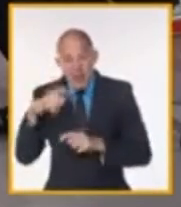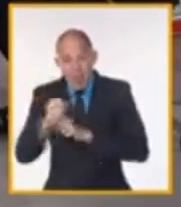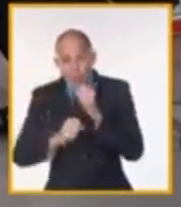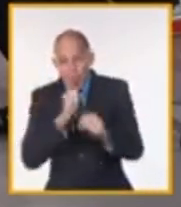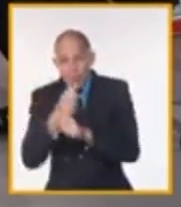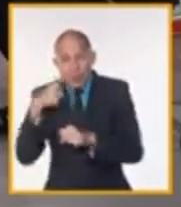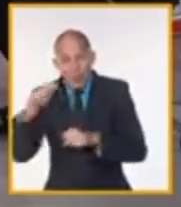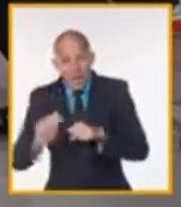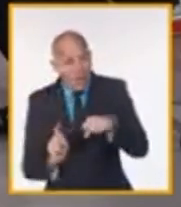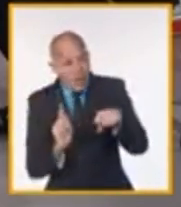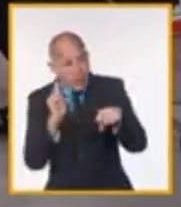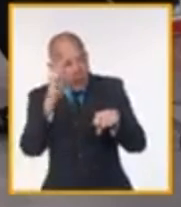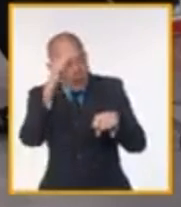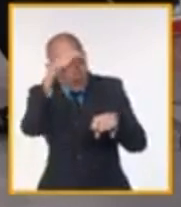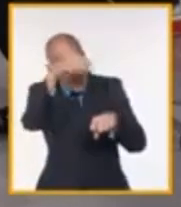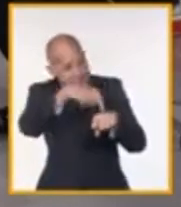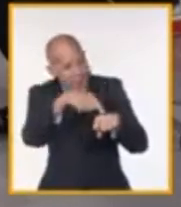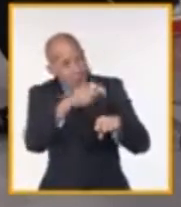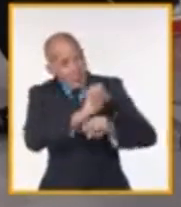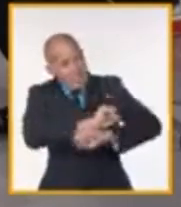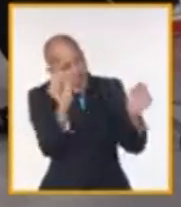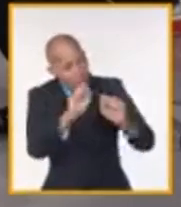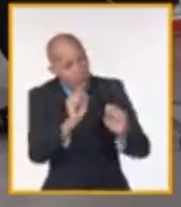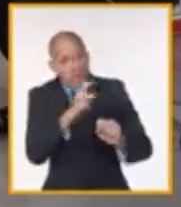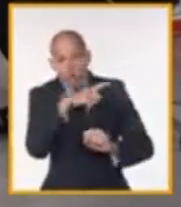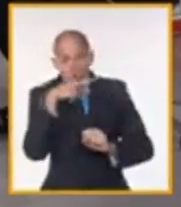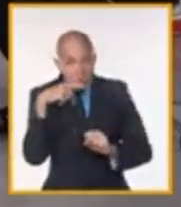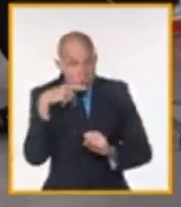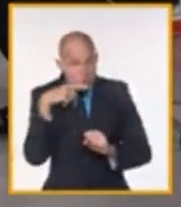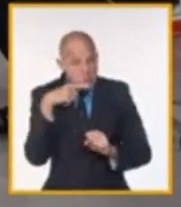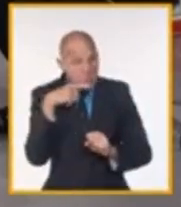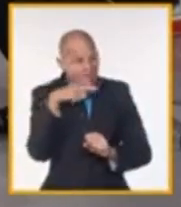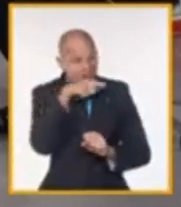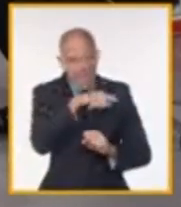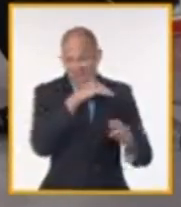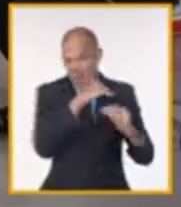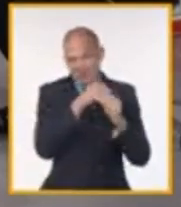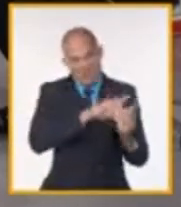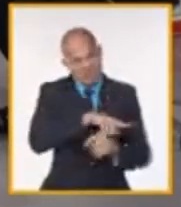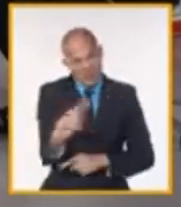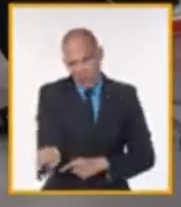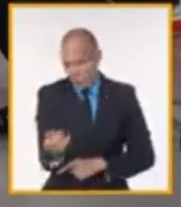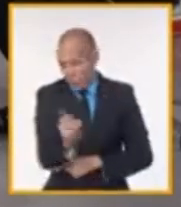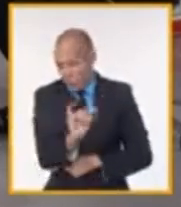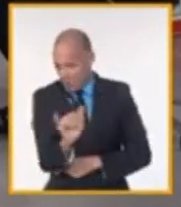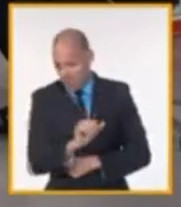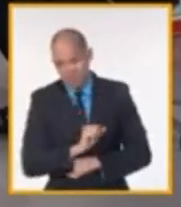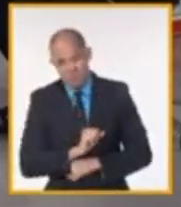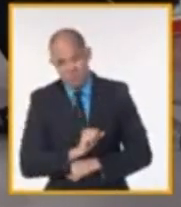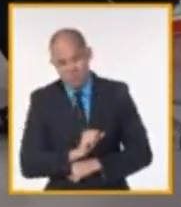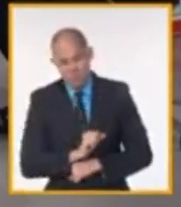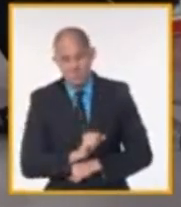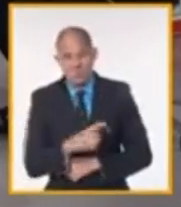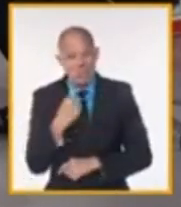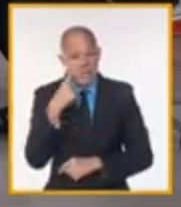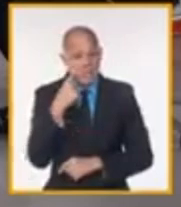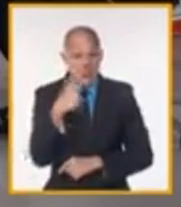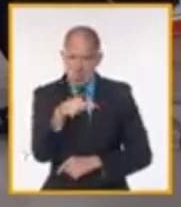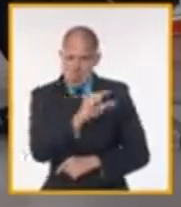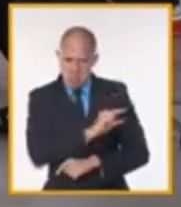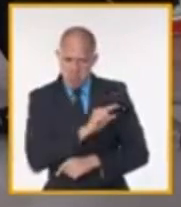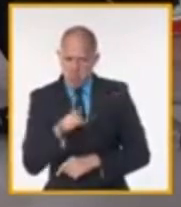decir los otros días atacar han dicho que será los otros días atacaron un una unidad de